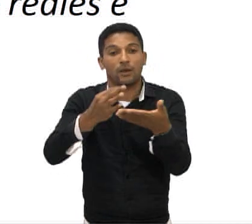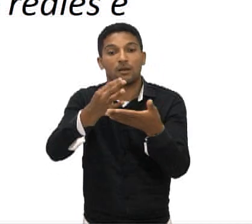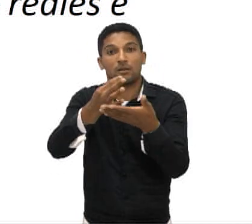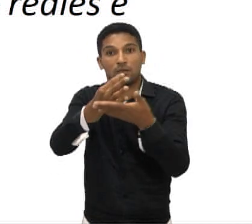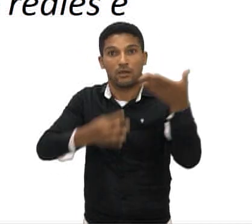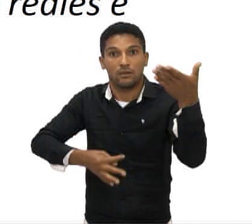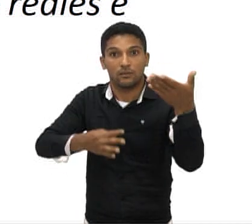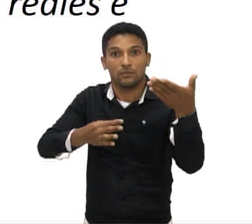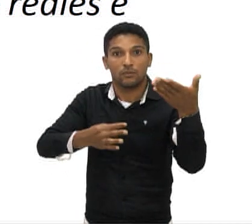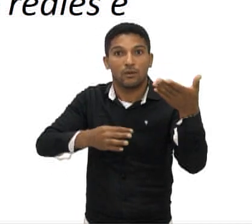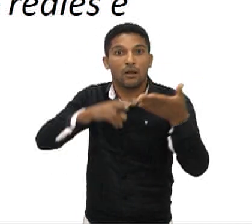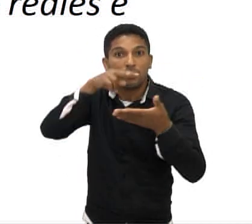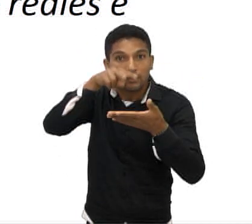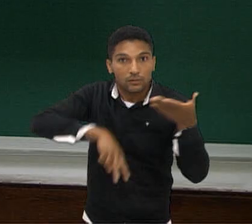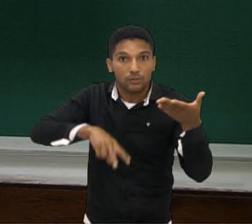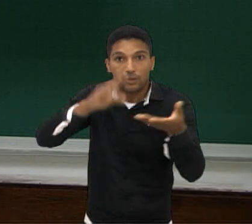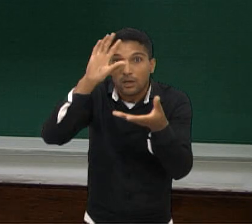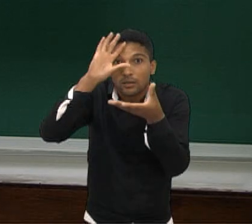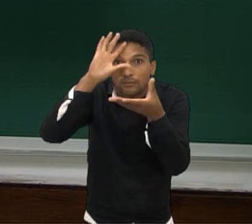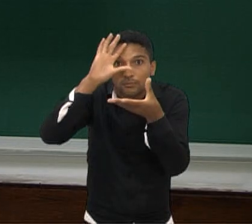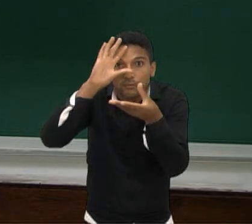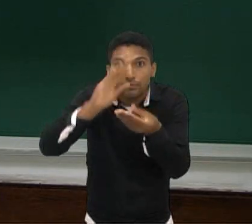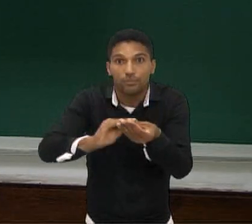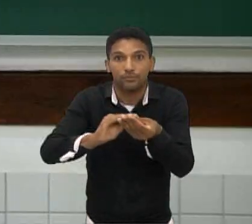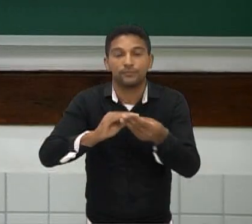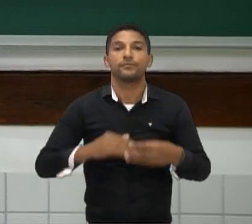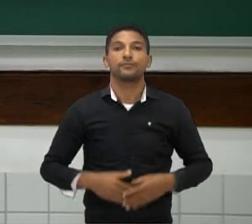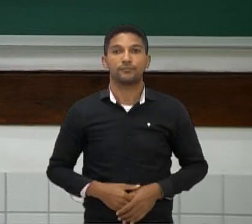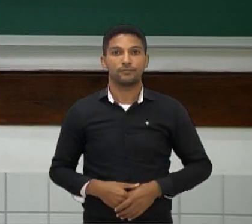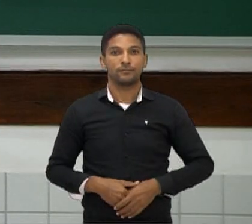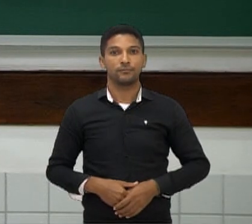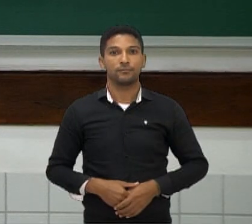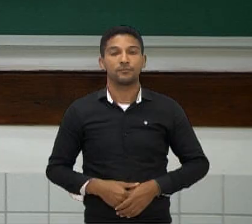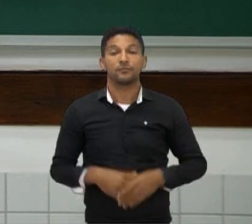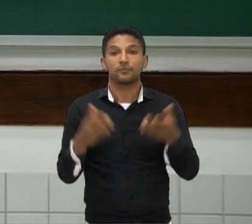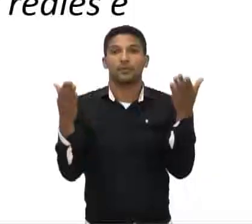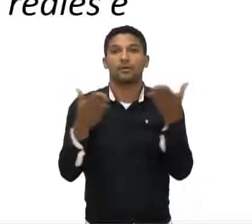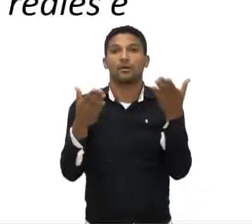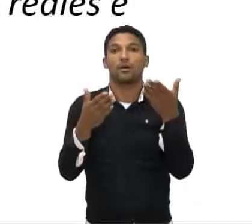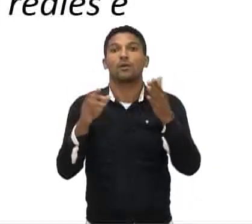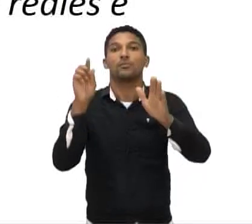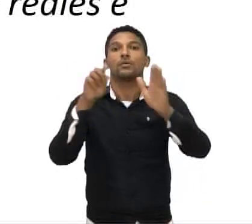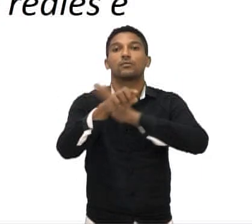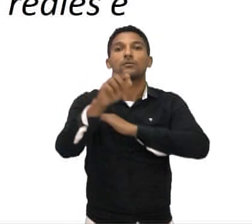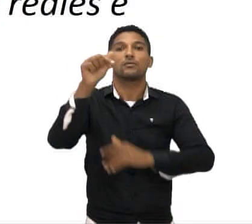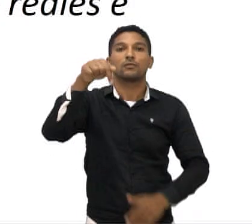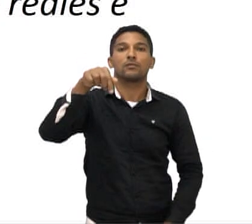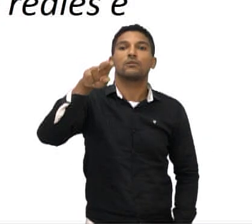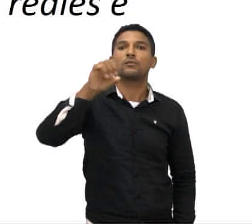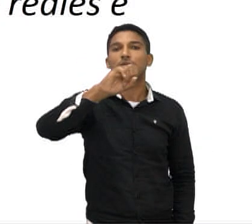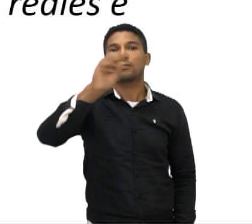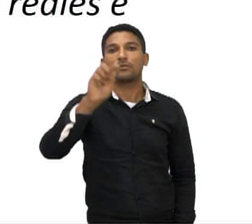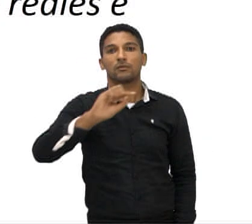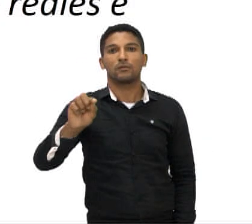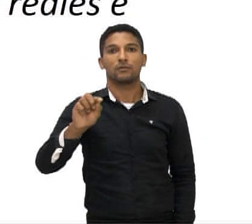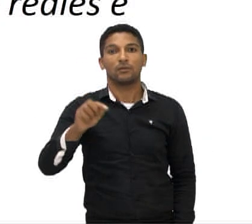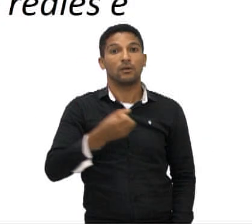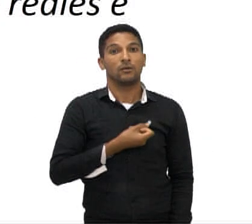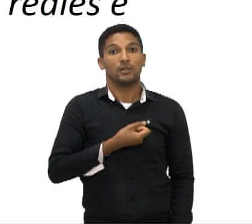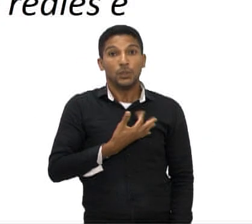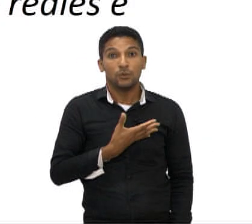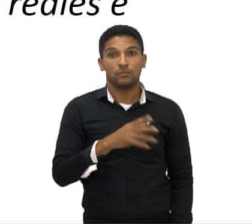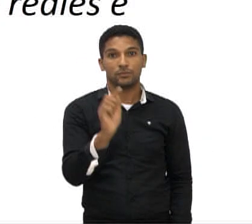Vamos para o nosso quiz. Vamos lá. Número 1. Sobre o gênero